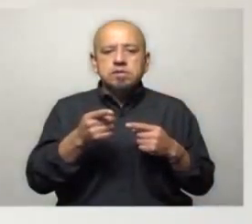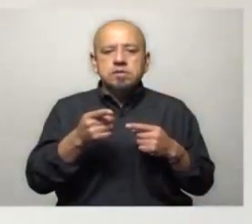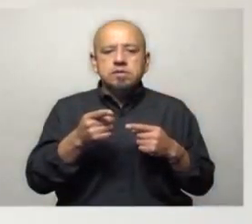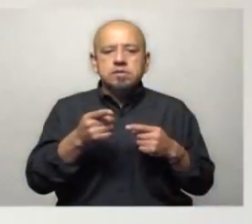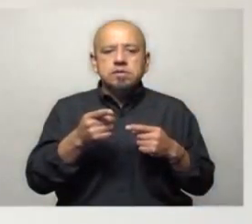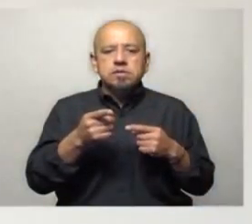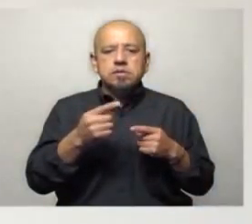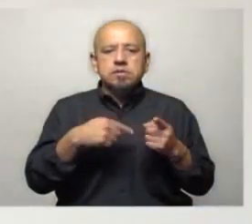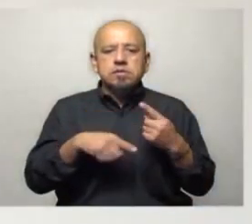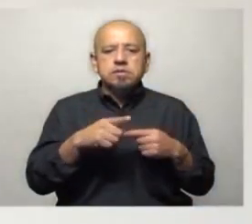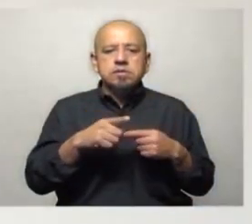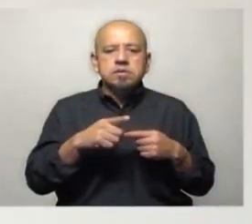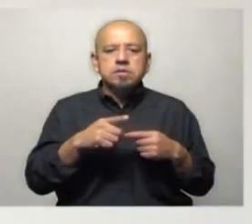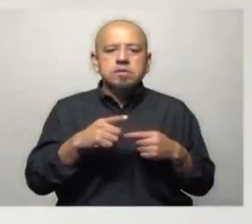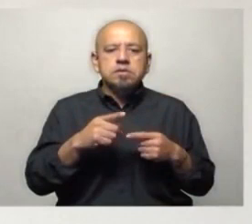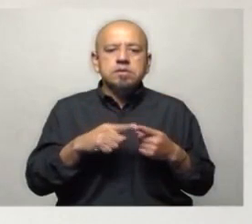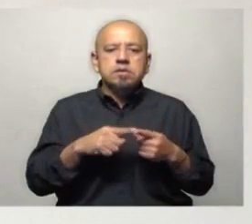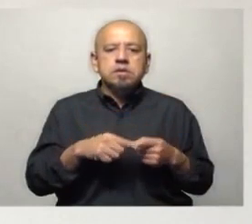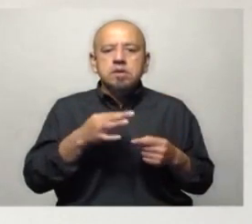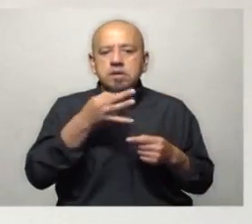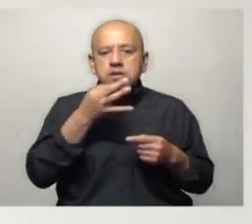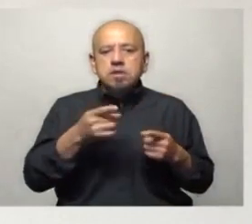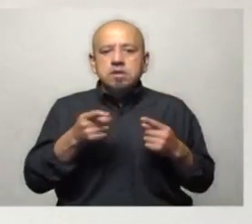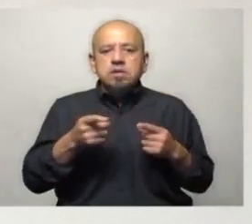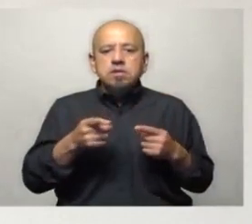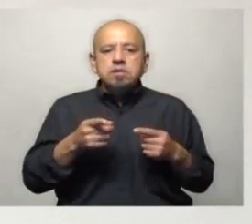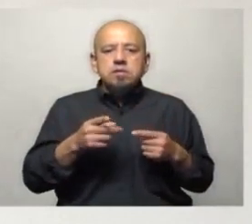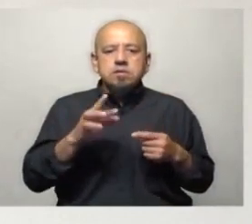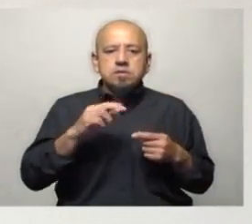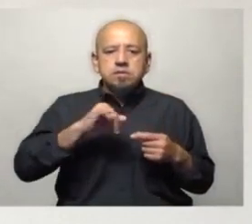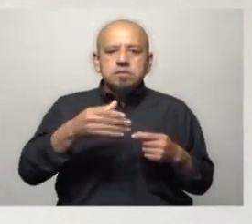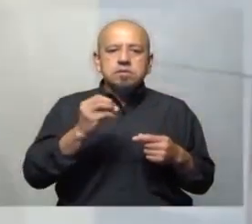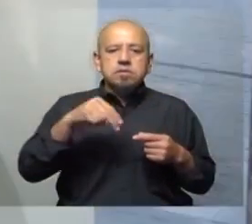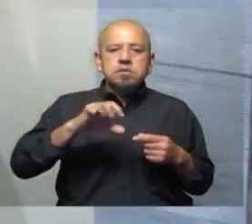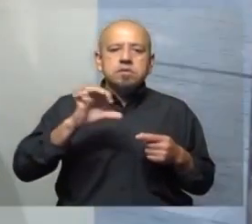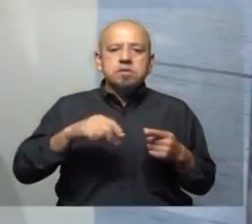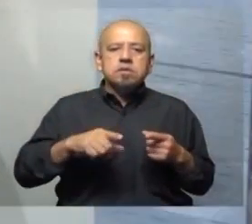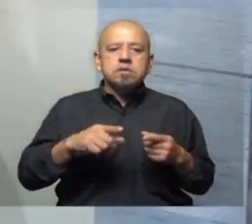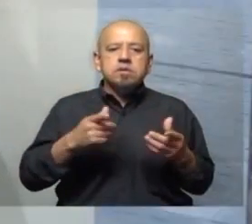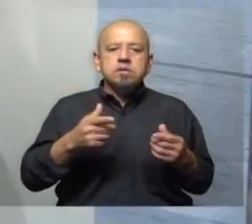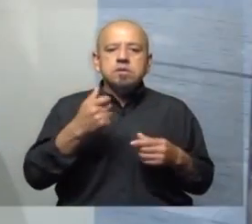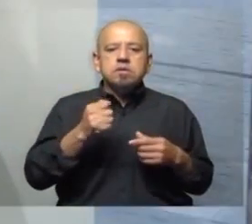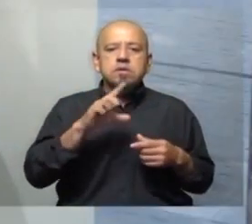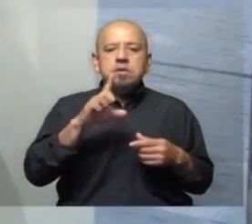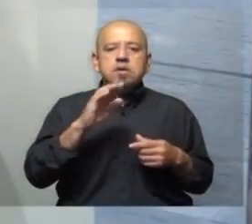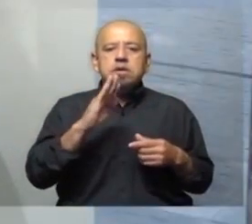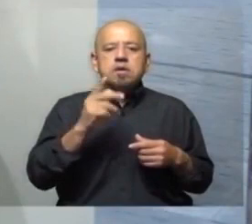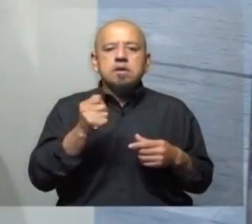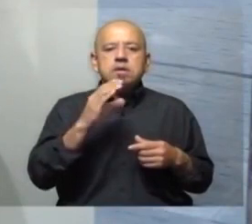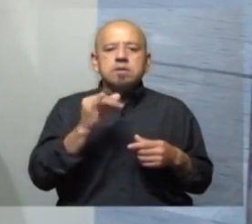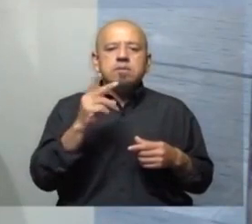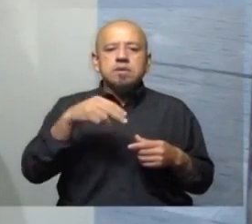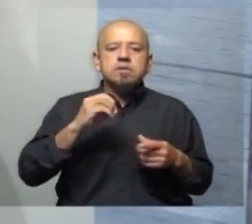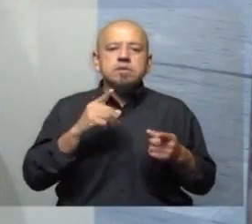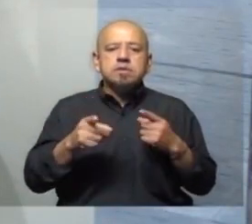en una reunión nomás que dijo que que Roberto Jones si no hubiese nacido en Uruguay make Al Pacino No no es